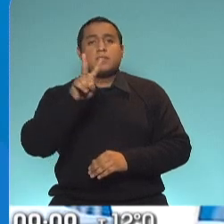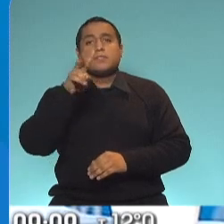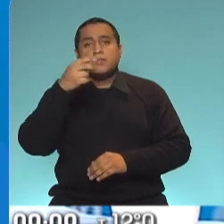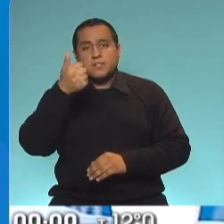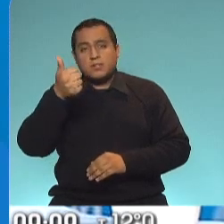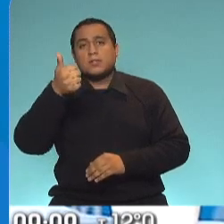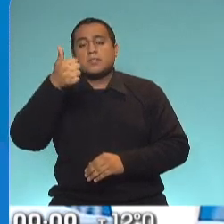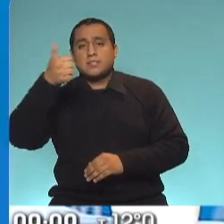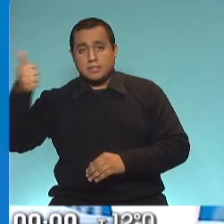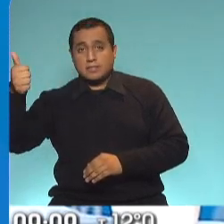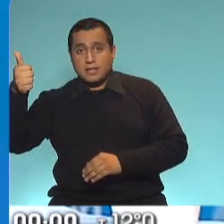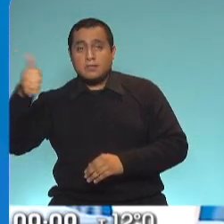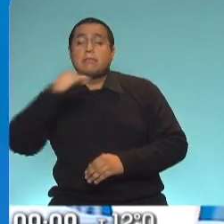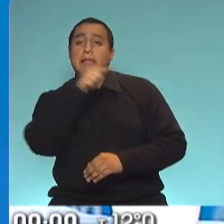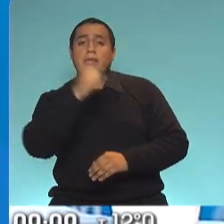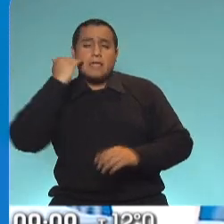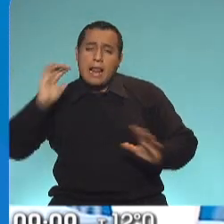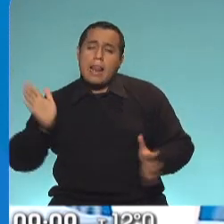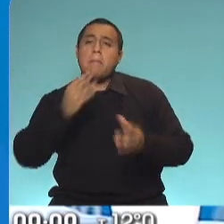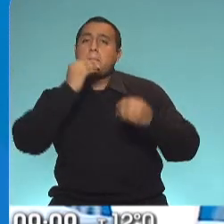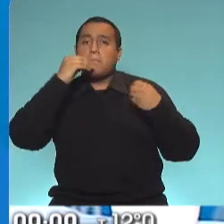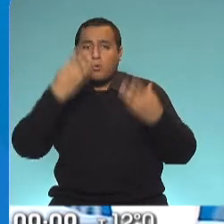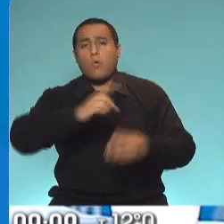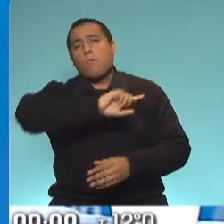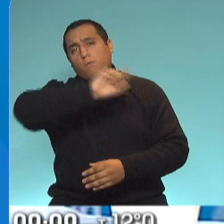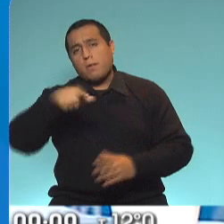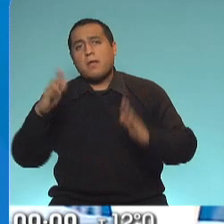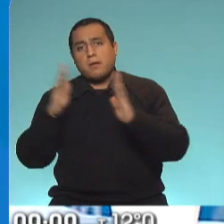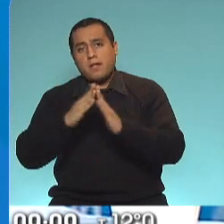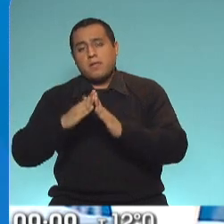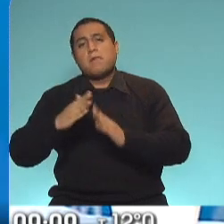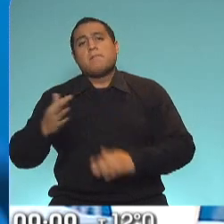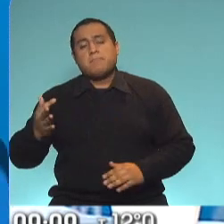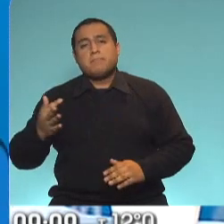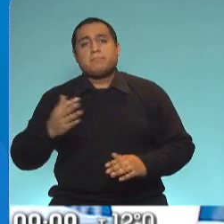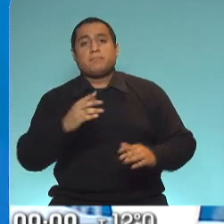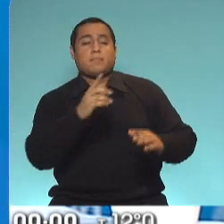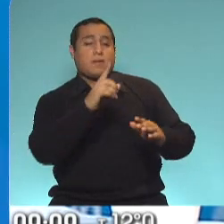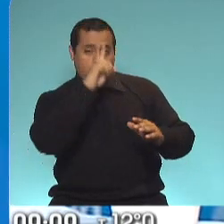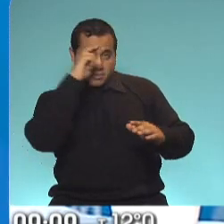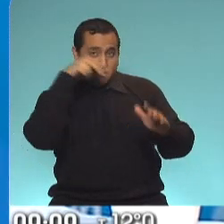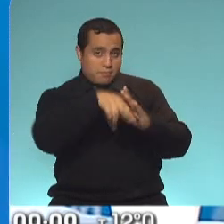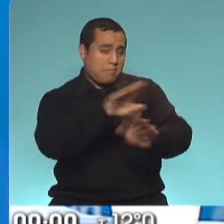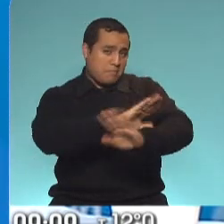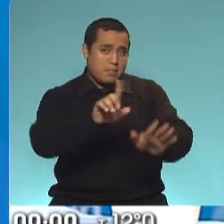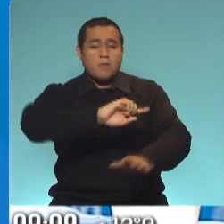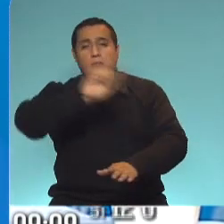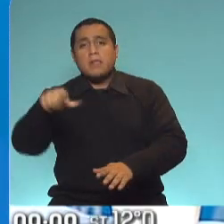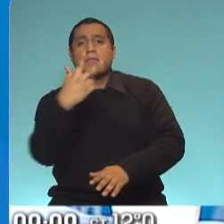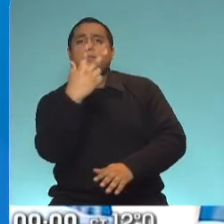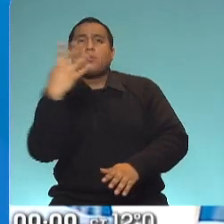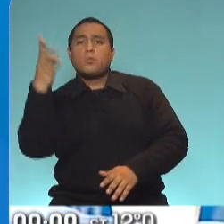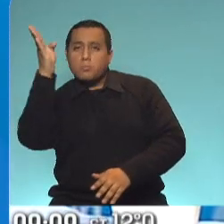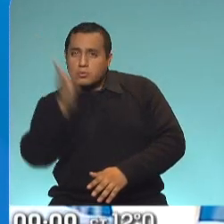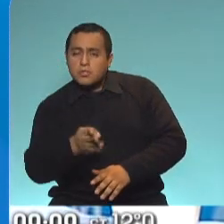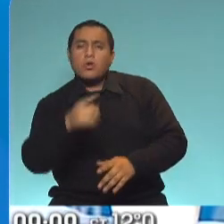2.266 ya han logrado estar de alta, retornar a su vida fuera del establecimiento de salud, representa un 34%